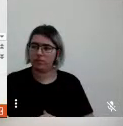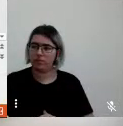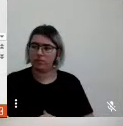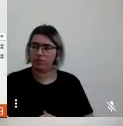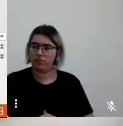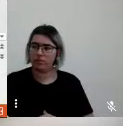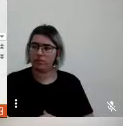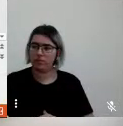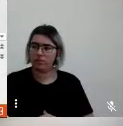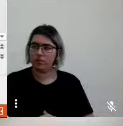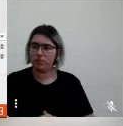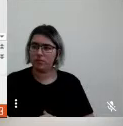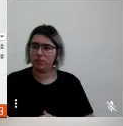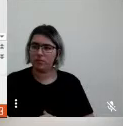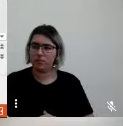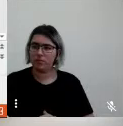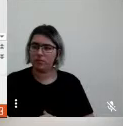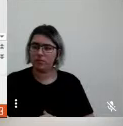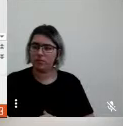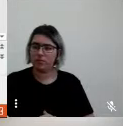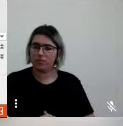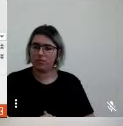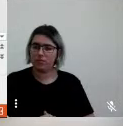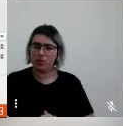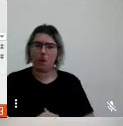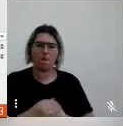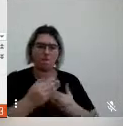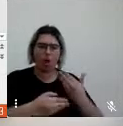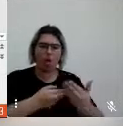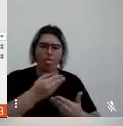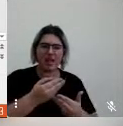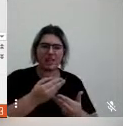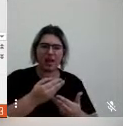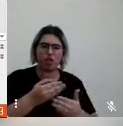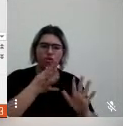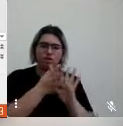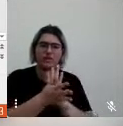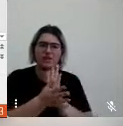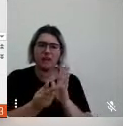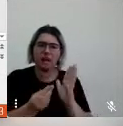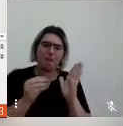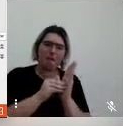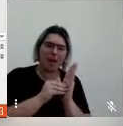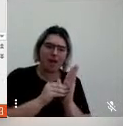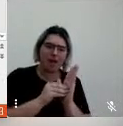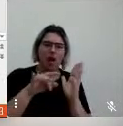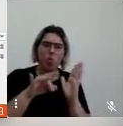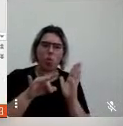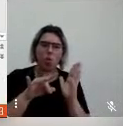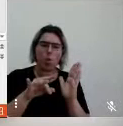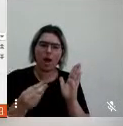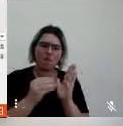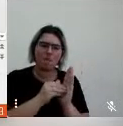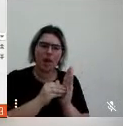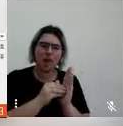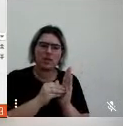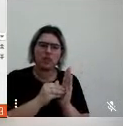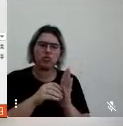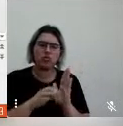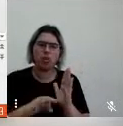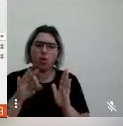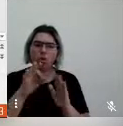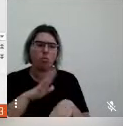¿Y qué es eso de procesado? ¿Porque le ponen grasas o azúcares así procesadas? ¿O por qué le llaman procesado?